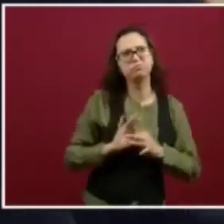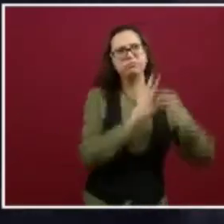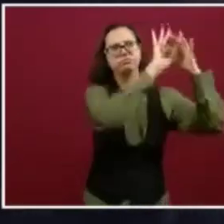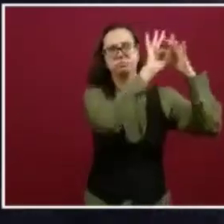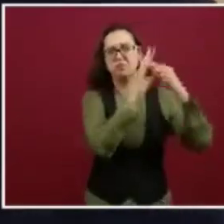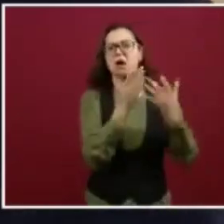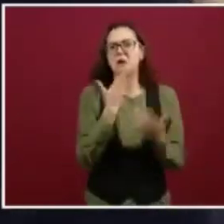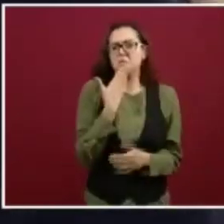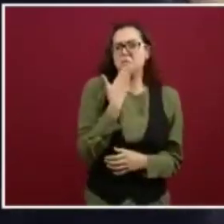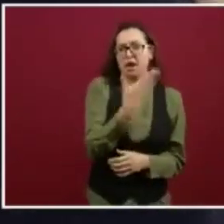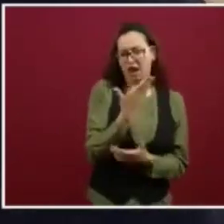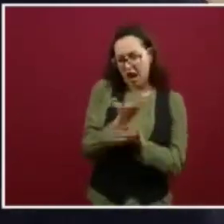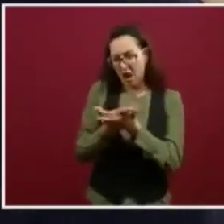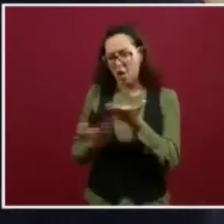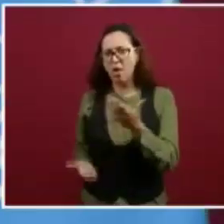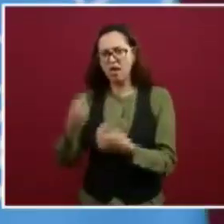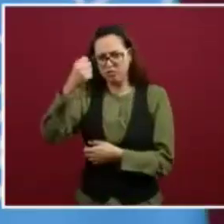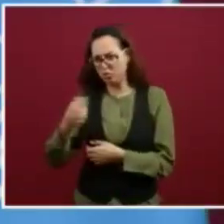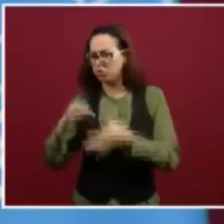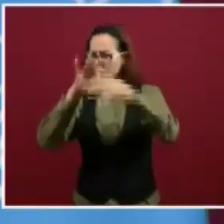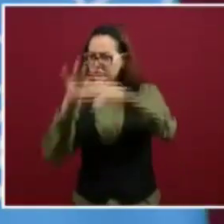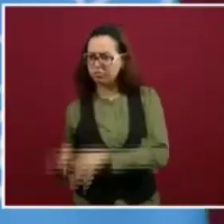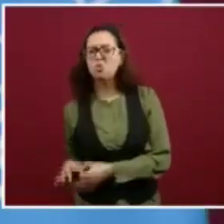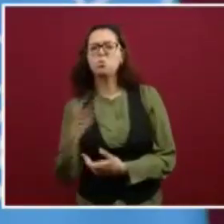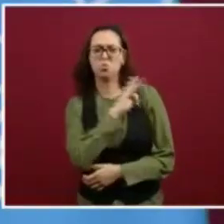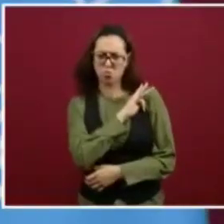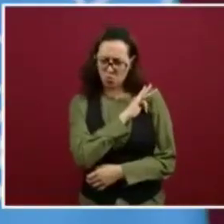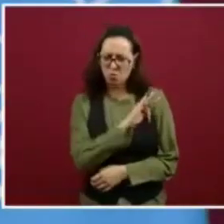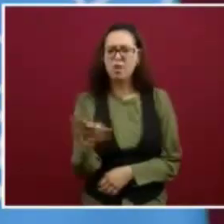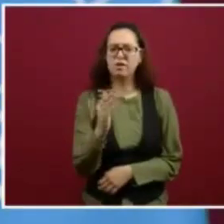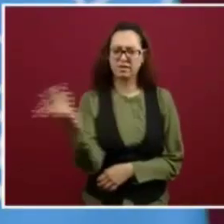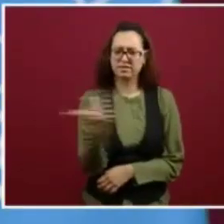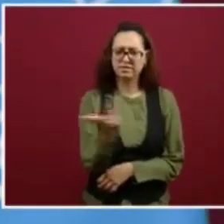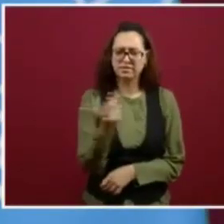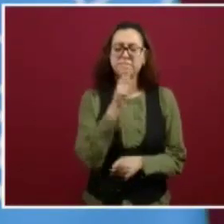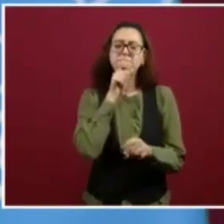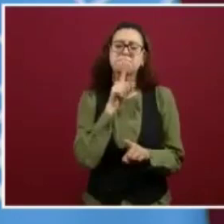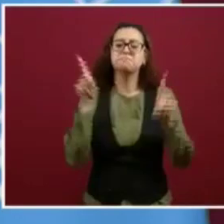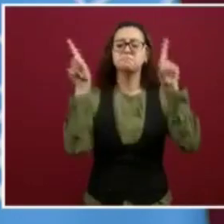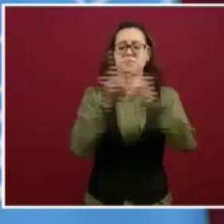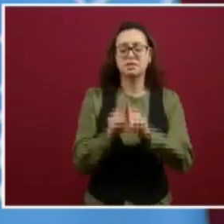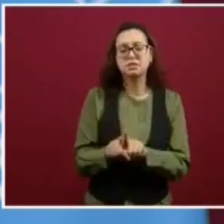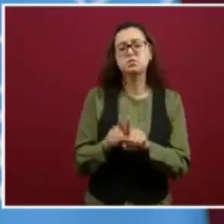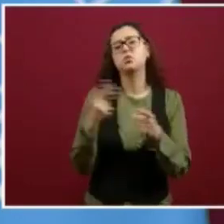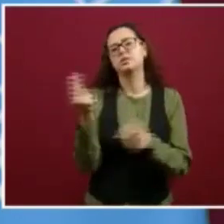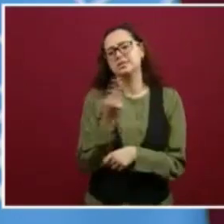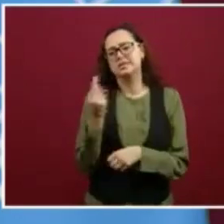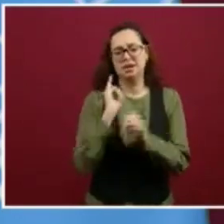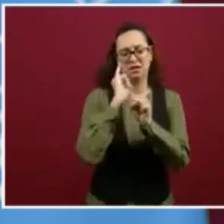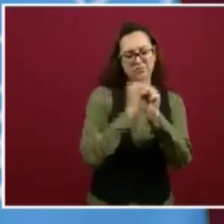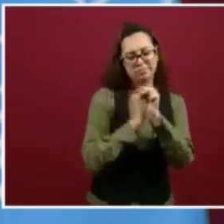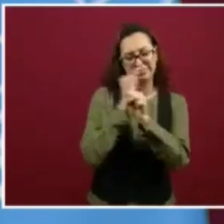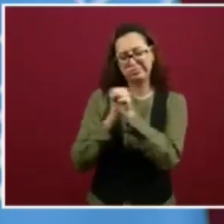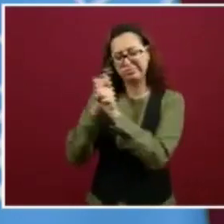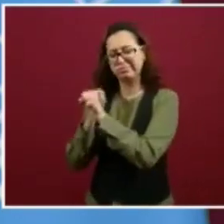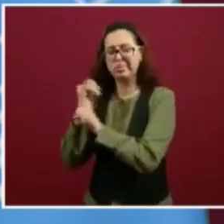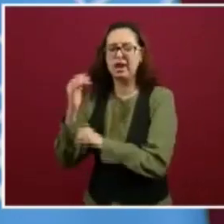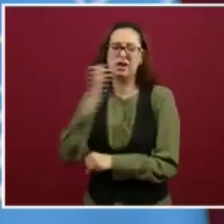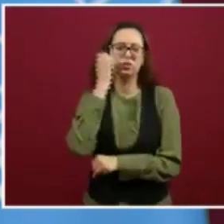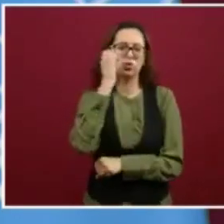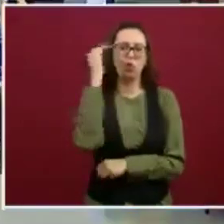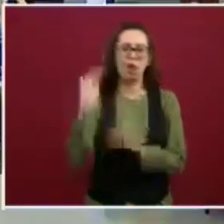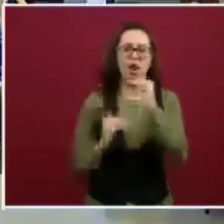el sur de México, y es posible. Y por último, claro, crear una red de investigación con todas las instituciones